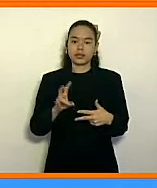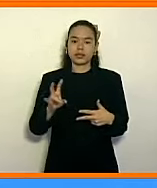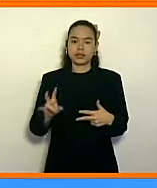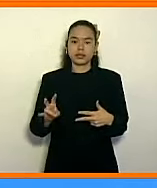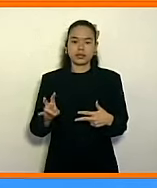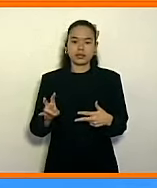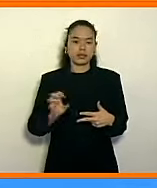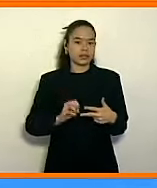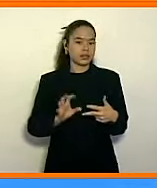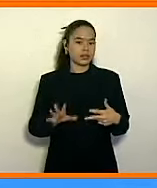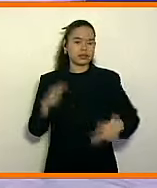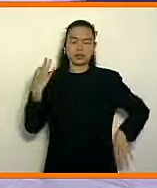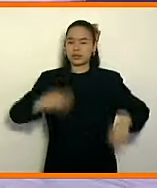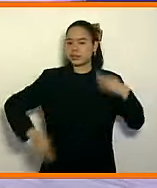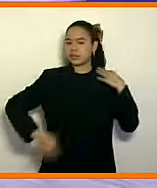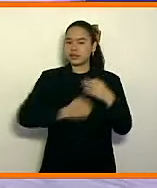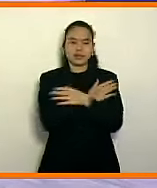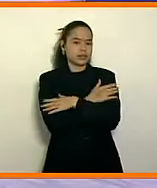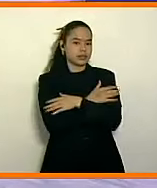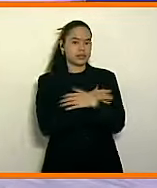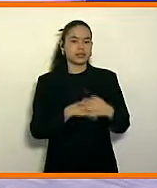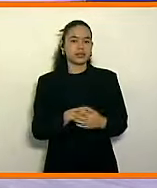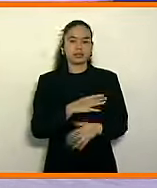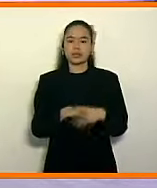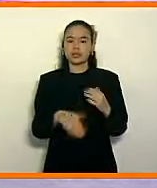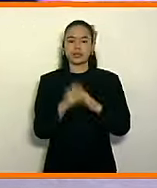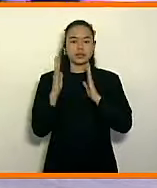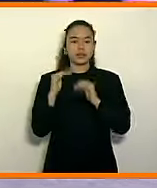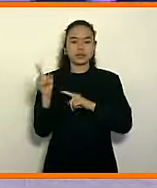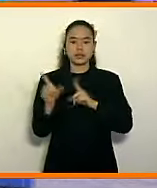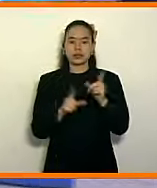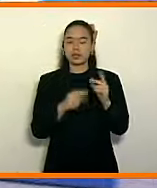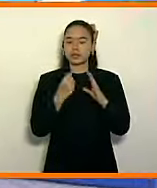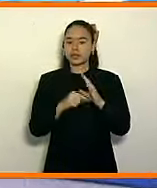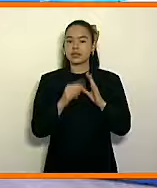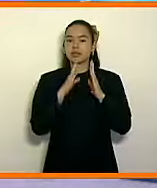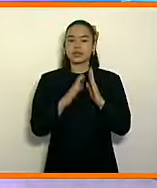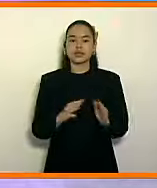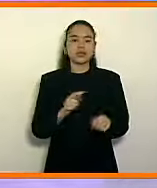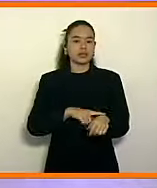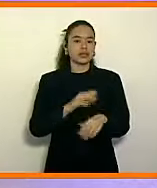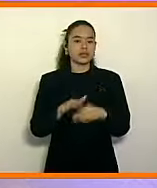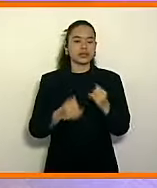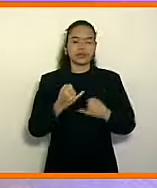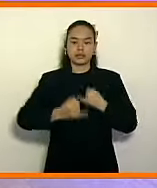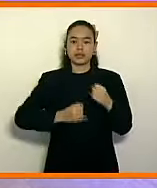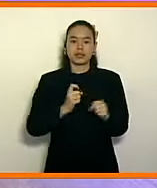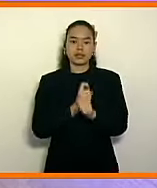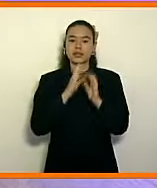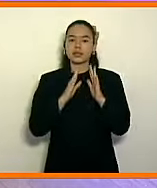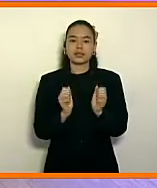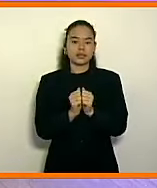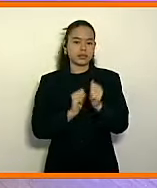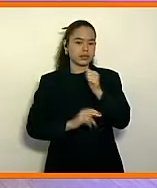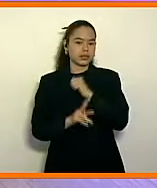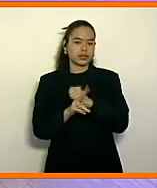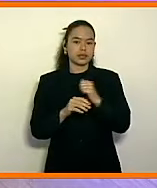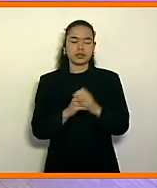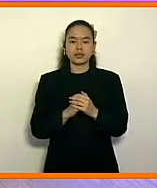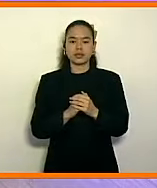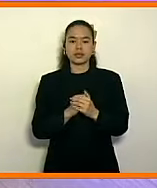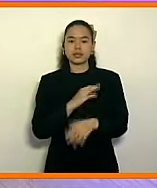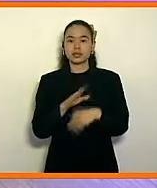y 05. Muchas felicidades. Espero que tengas tu guía catracho en mano porque es momento de ganar a lo catracho junto a